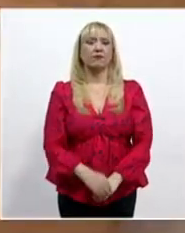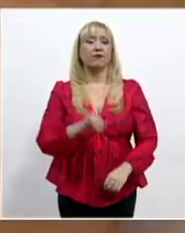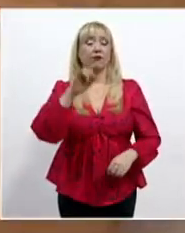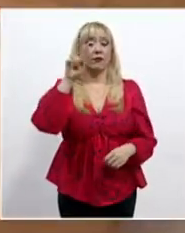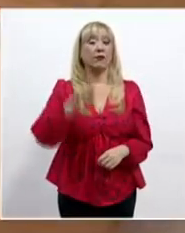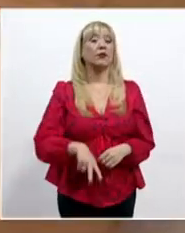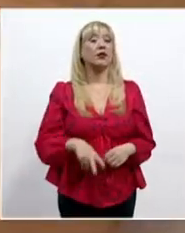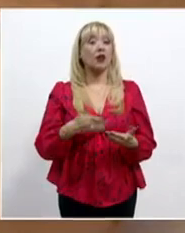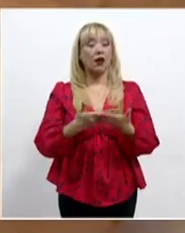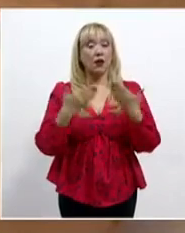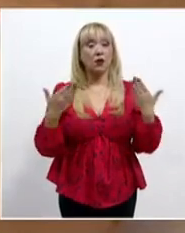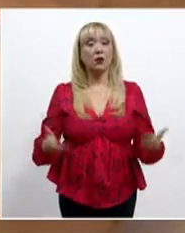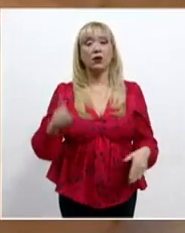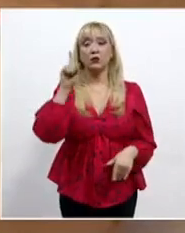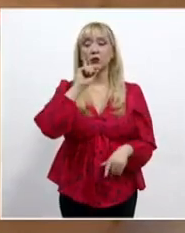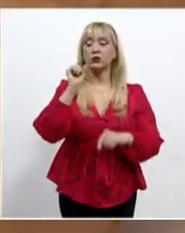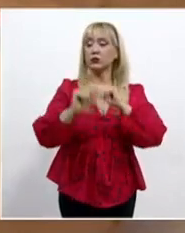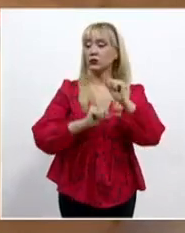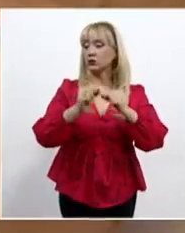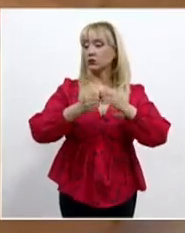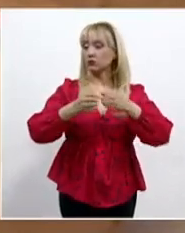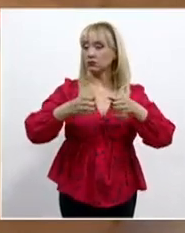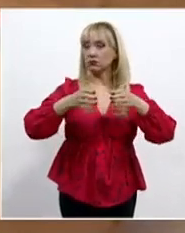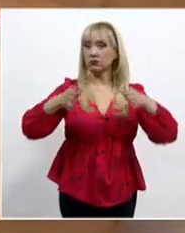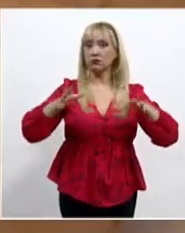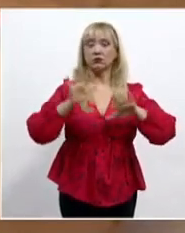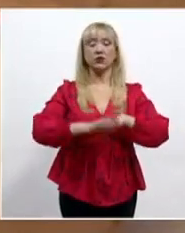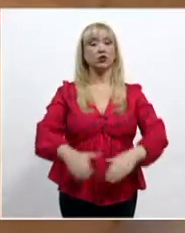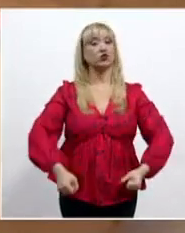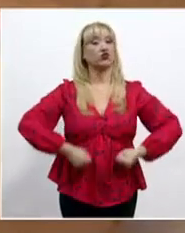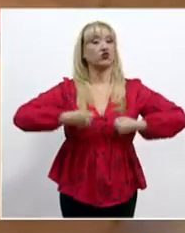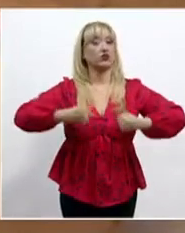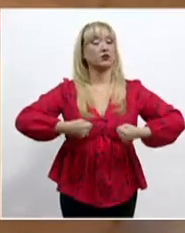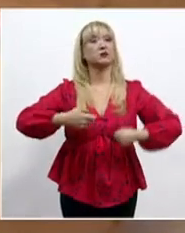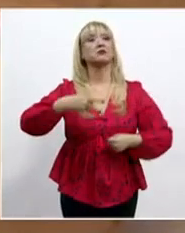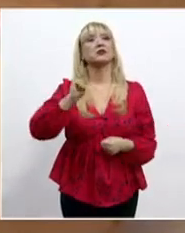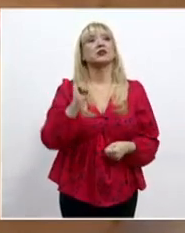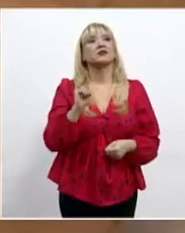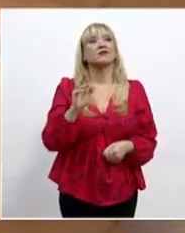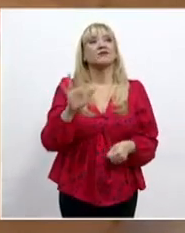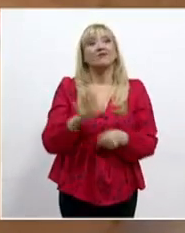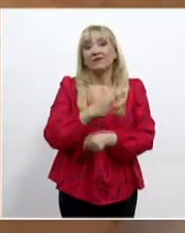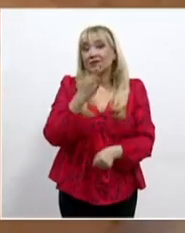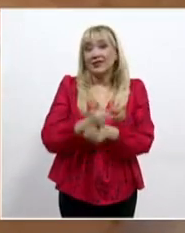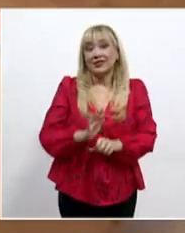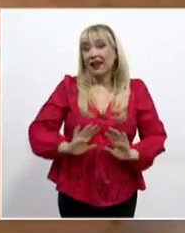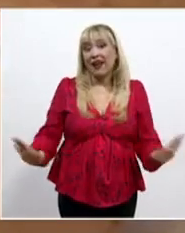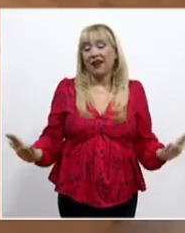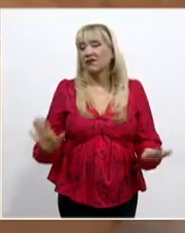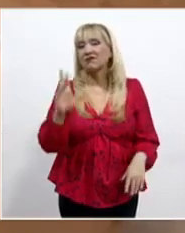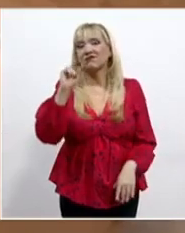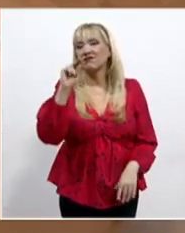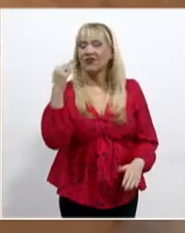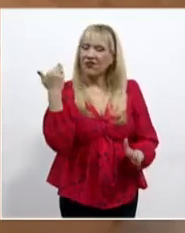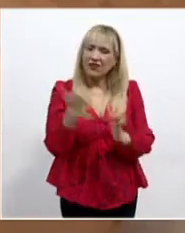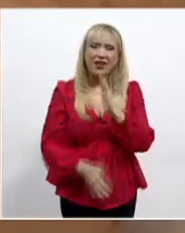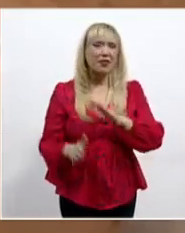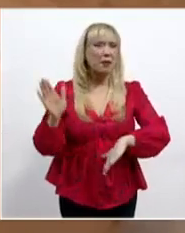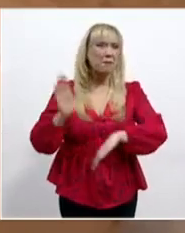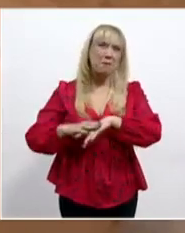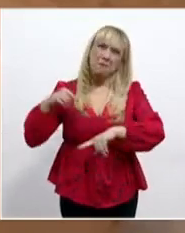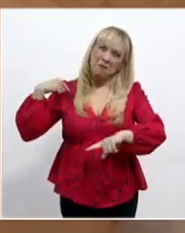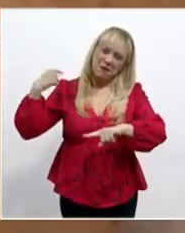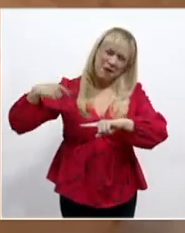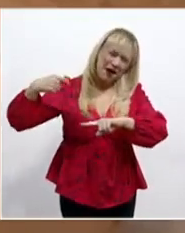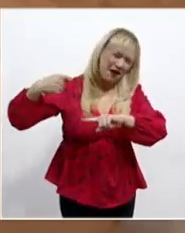Se ha empoderado la participación política de la mujer, no es suficiente, queda mucho camino por delante, pero derivado de que